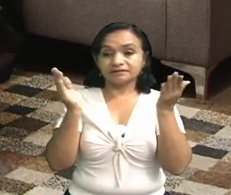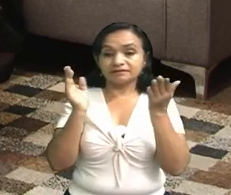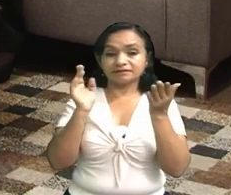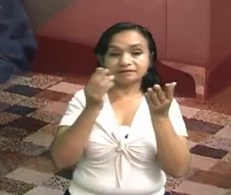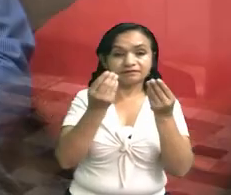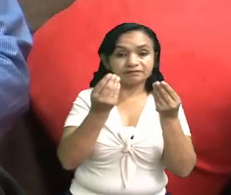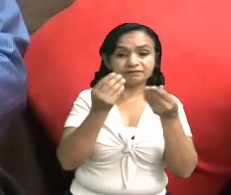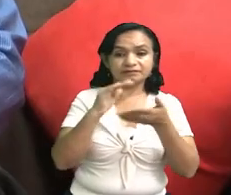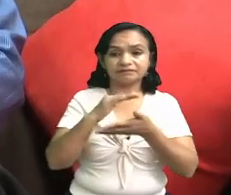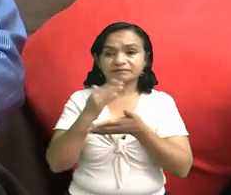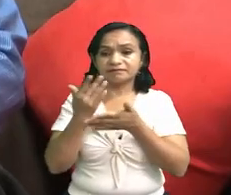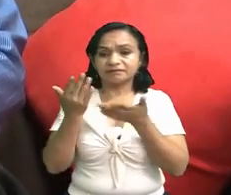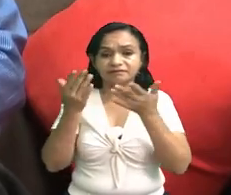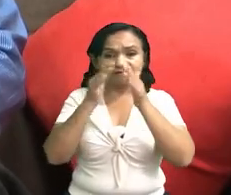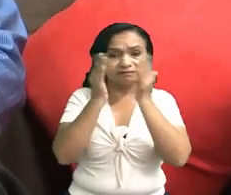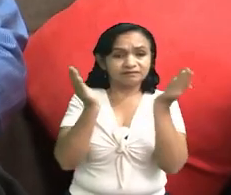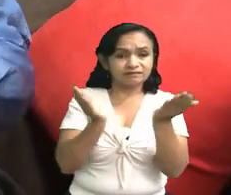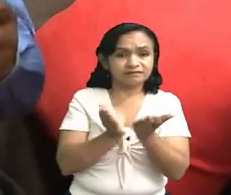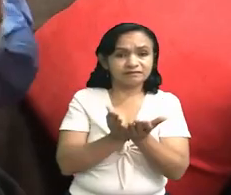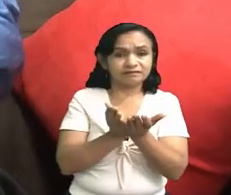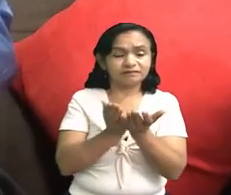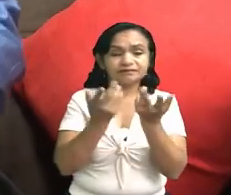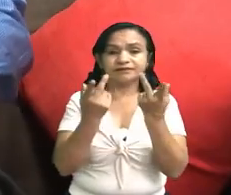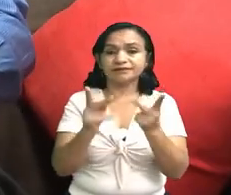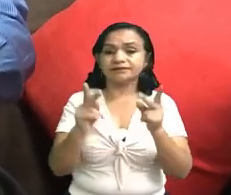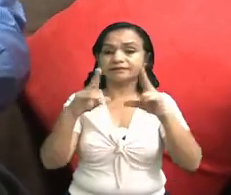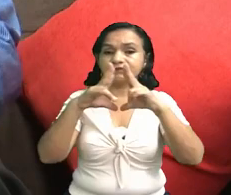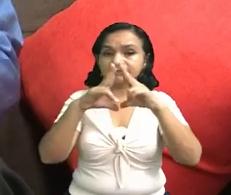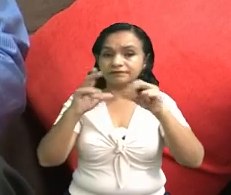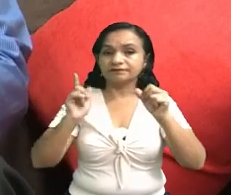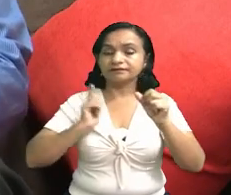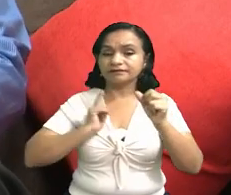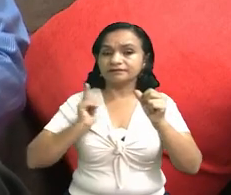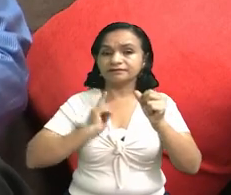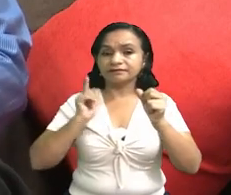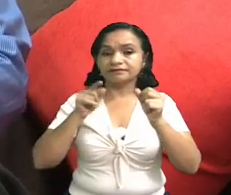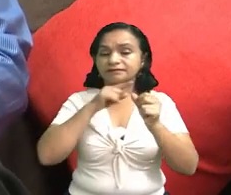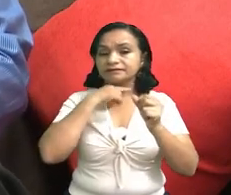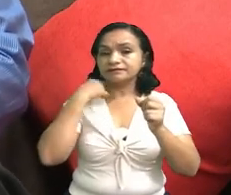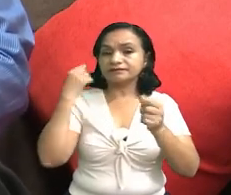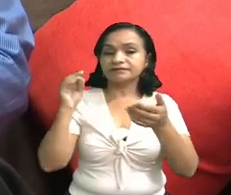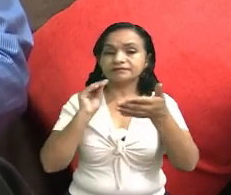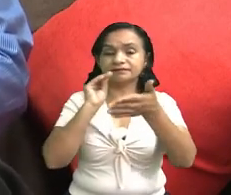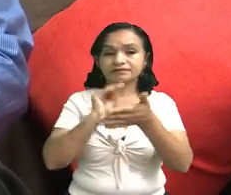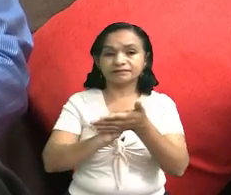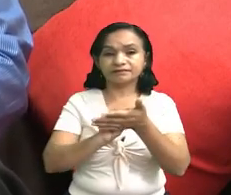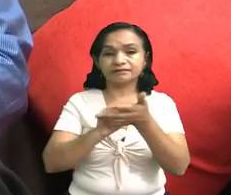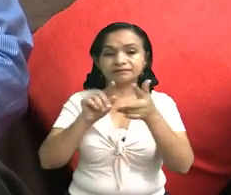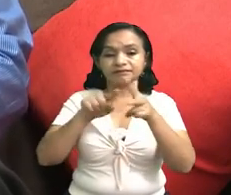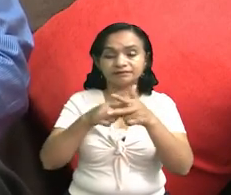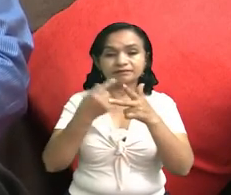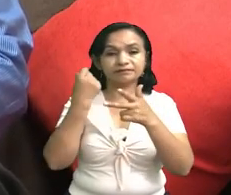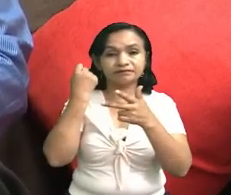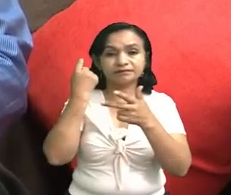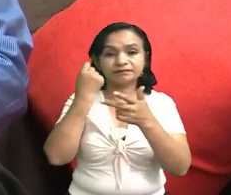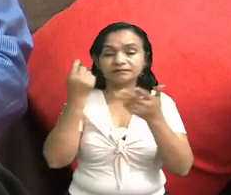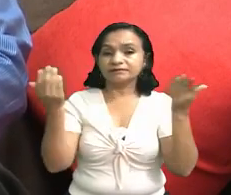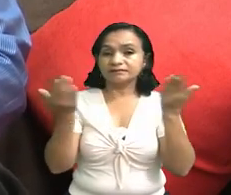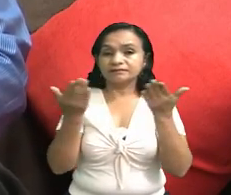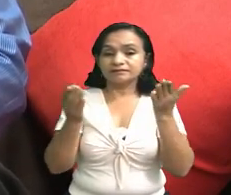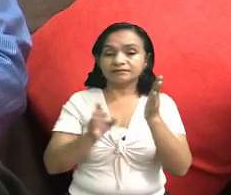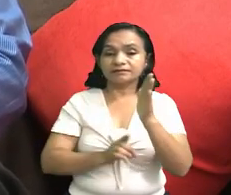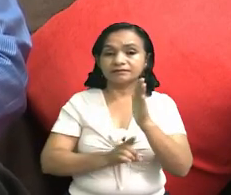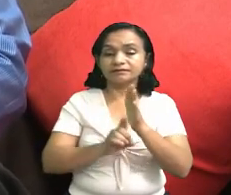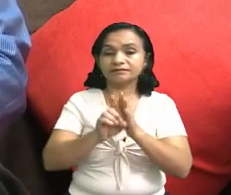con tanta tecnología que hay en el mundo, pero también ya Nicaragua está inmerso dentro de esta realidad. Sí. A partir de ese entendimiento, ¿cómo se va a